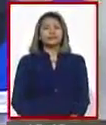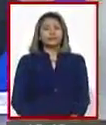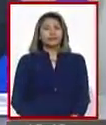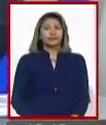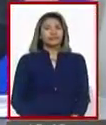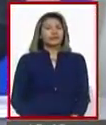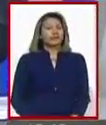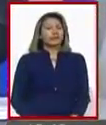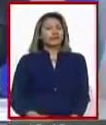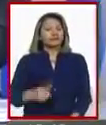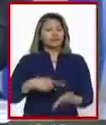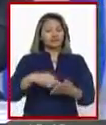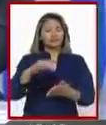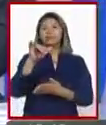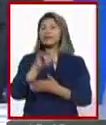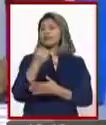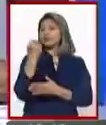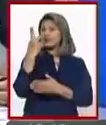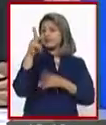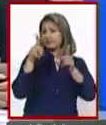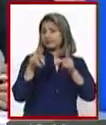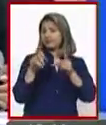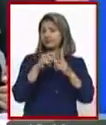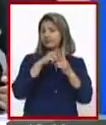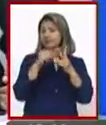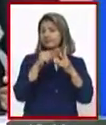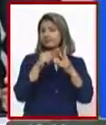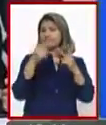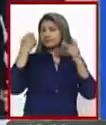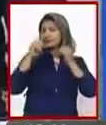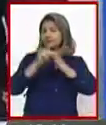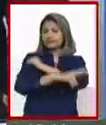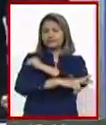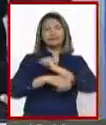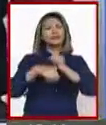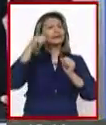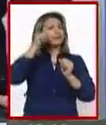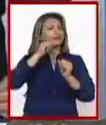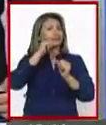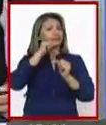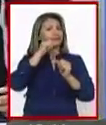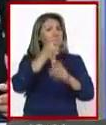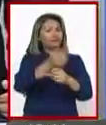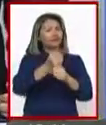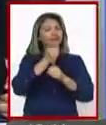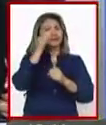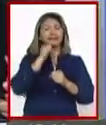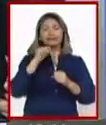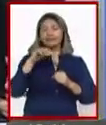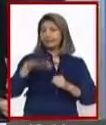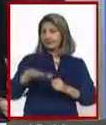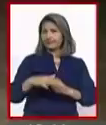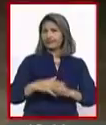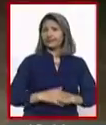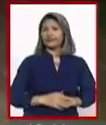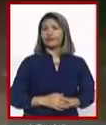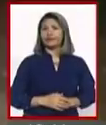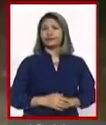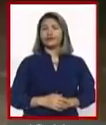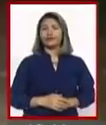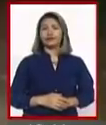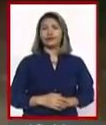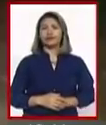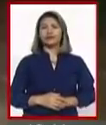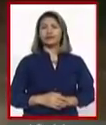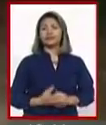Pero en la zona de la villa, Primero de Mayo, dos presuntos delincuentes intentaron atracar a una mujer y raptar a una menor de edad.